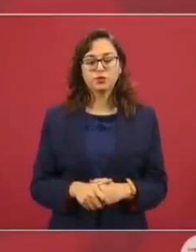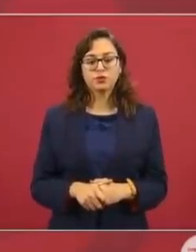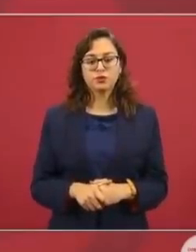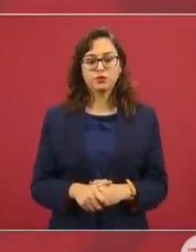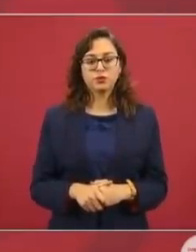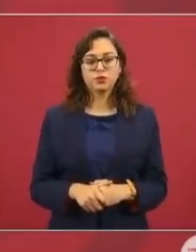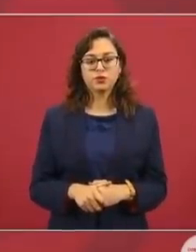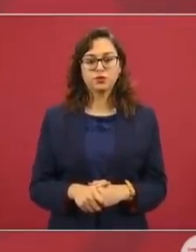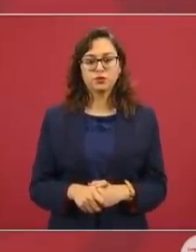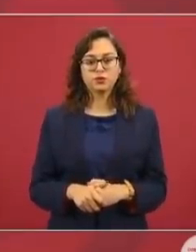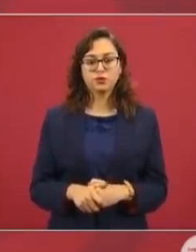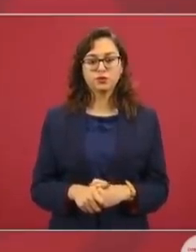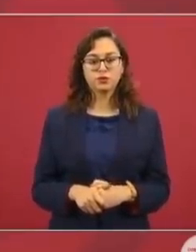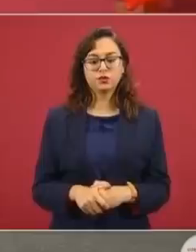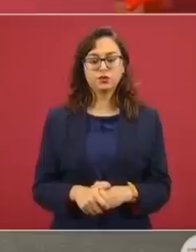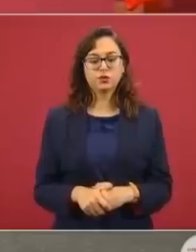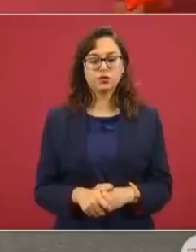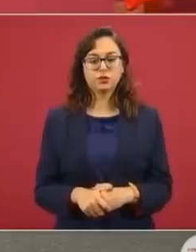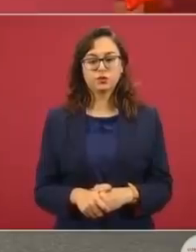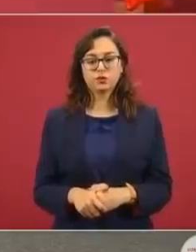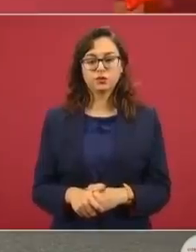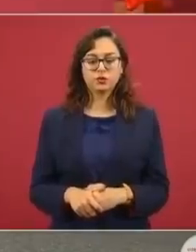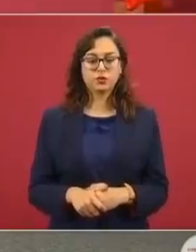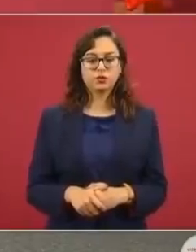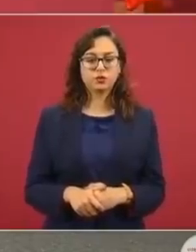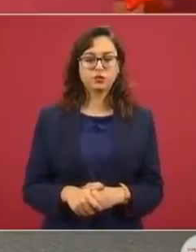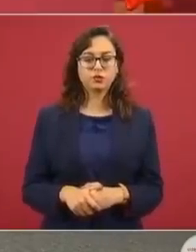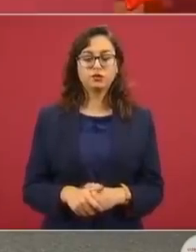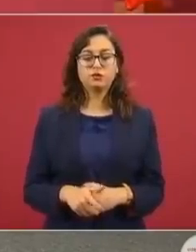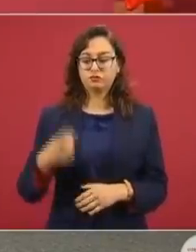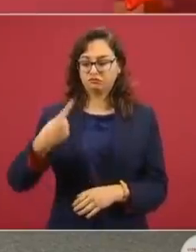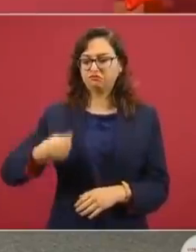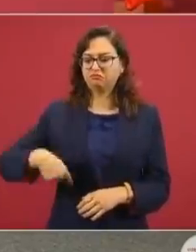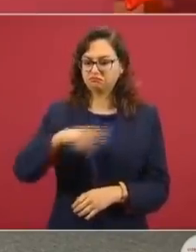porque se atiende al pueblo.